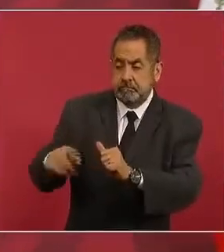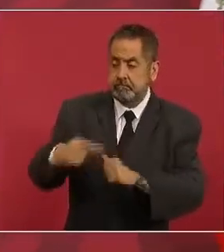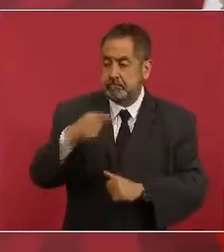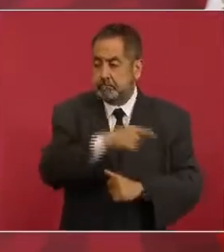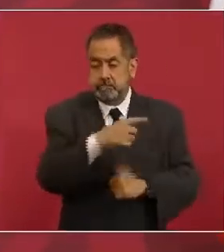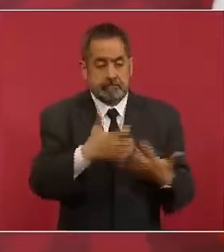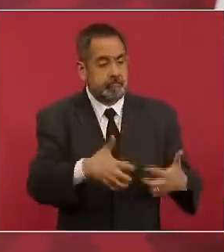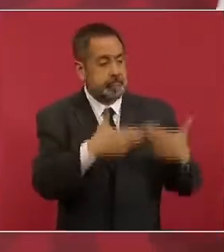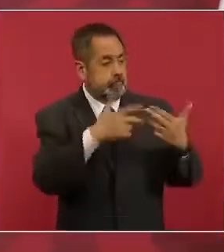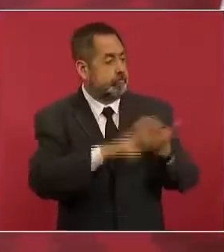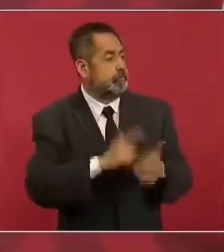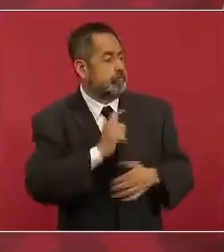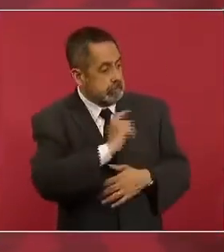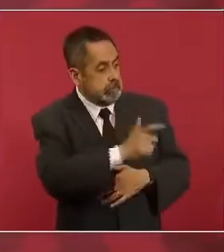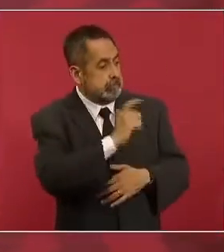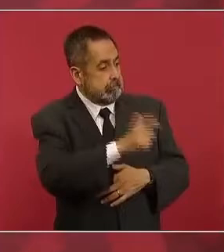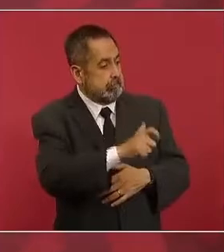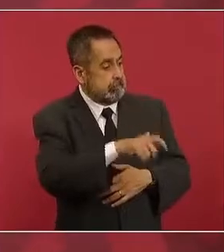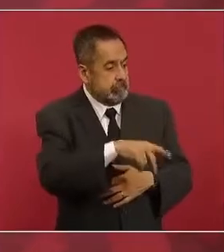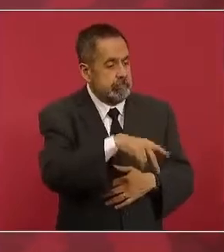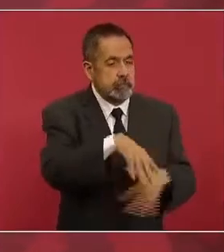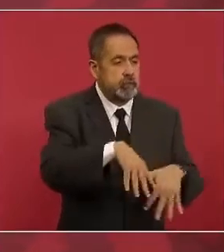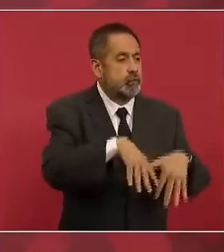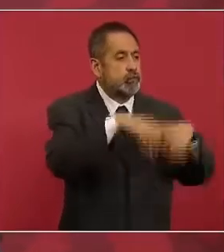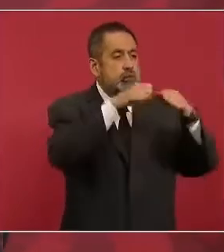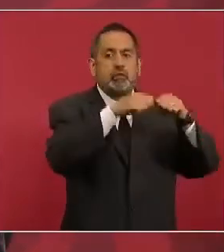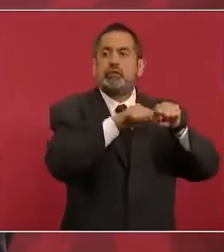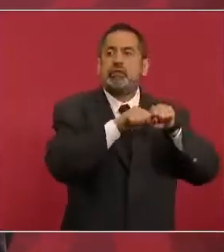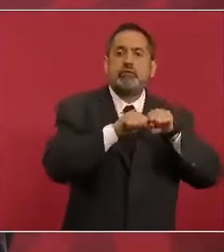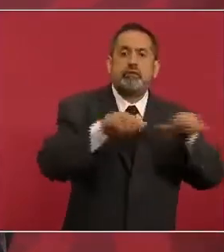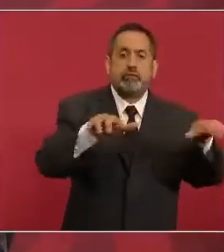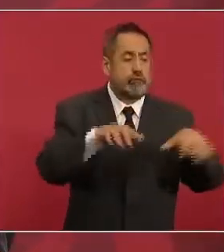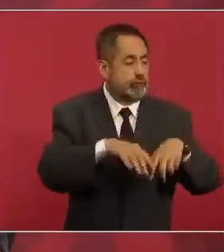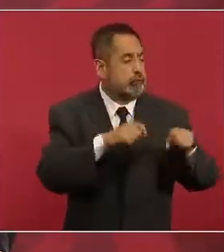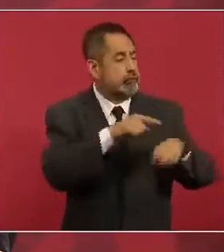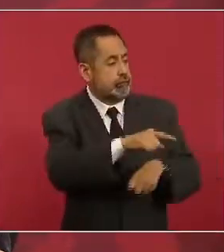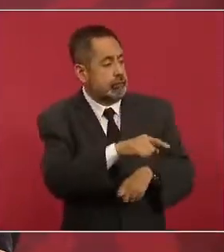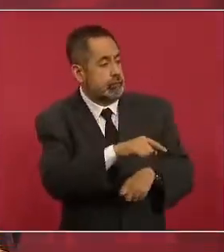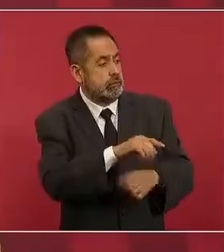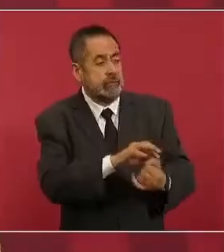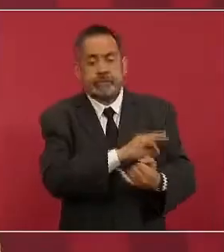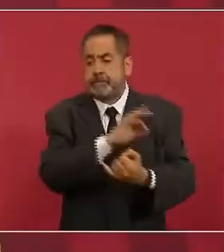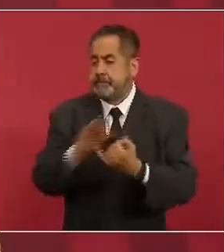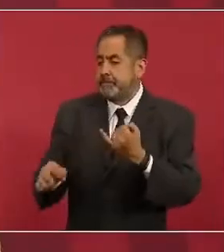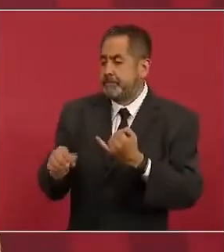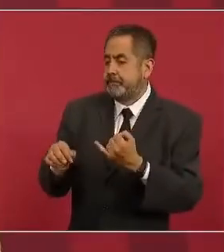de las empresas, la energía de las empresas particulares.